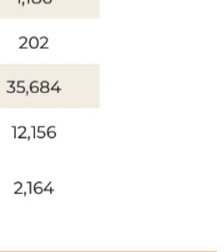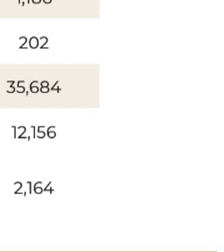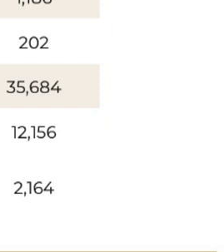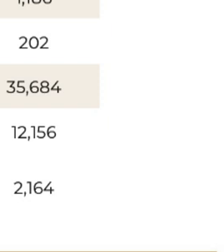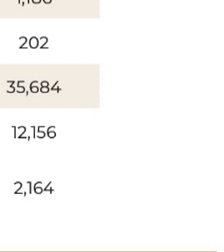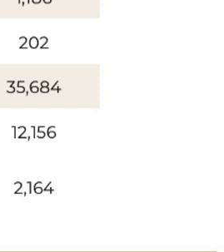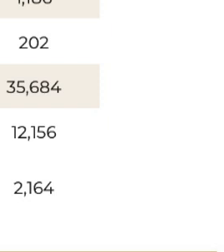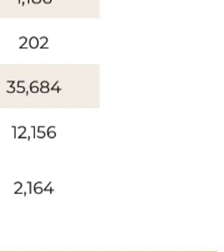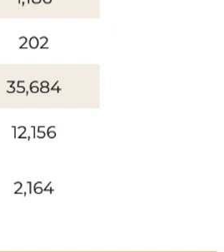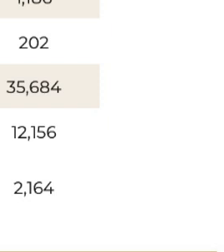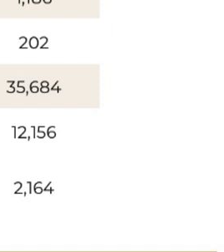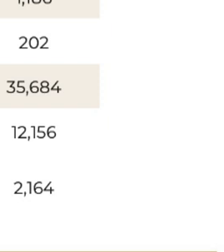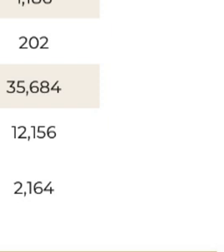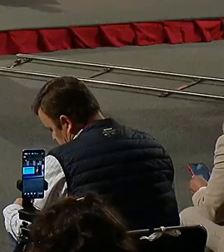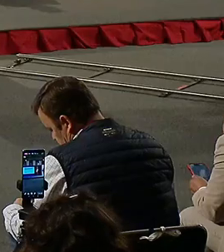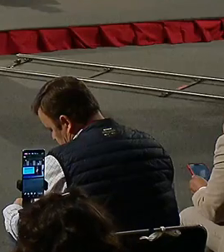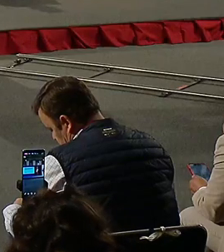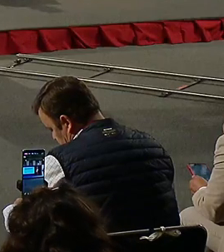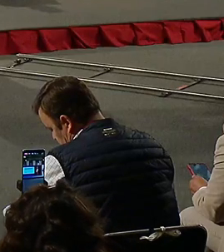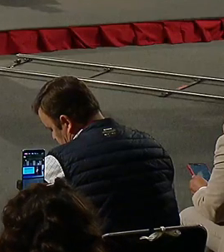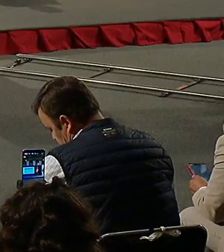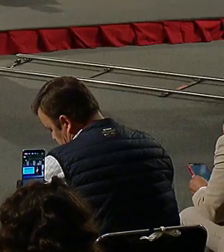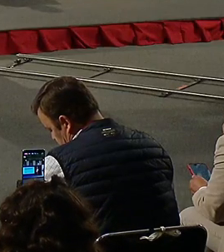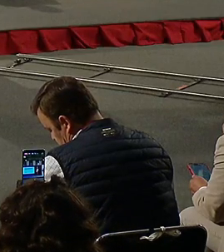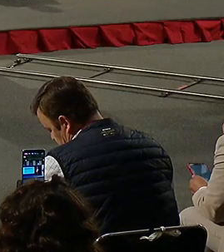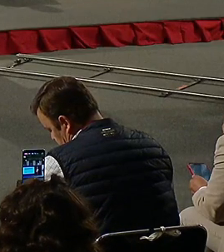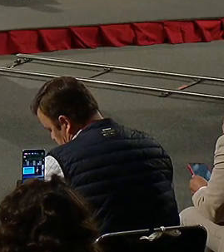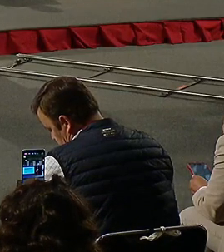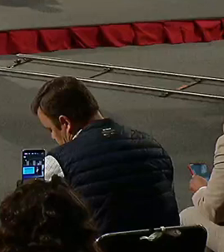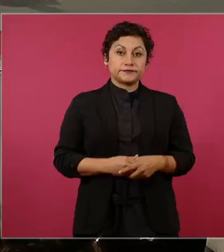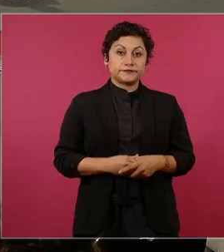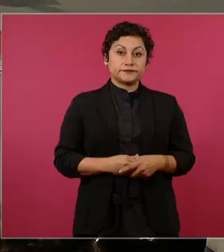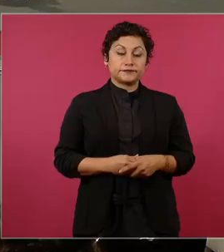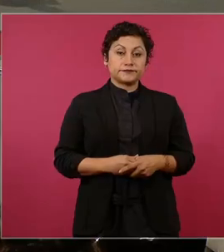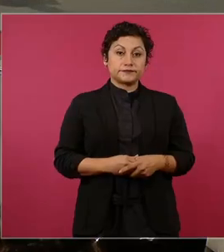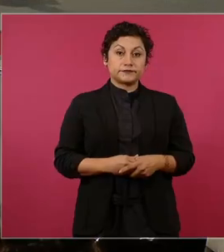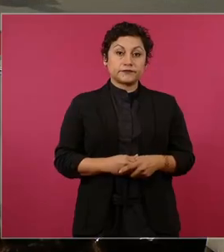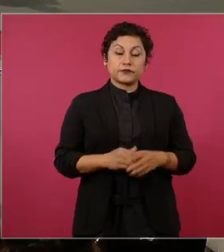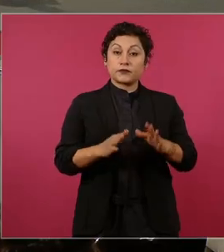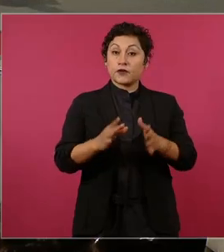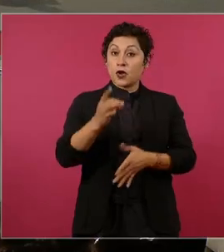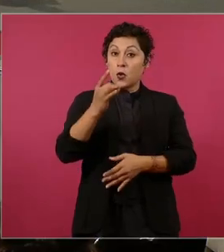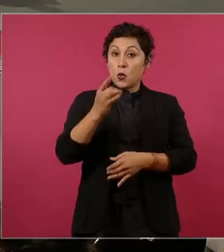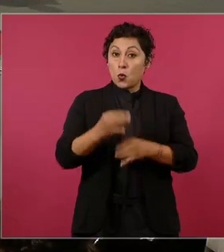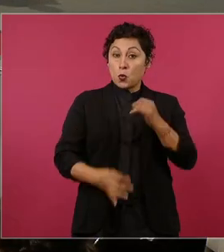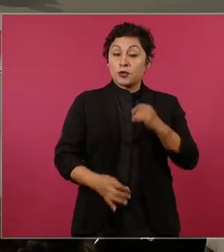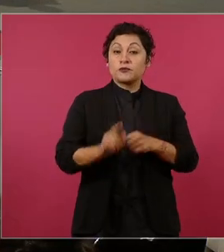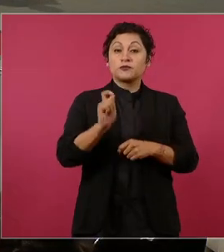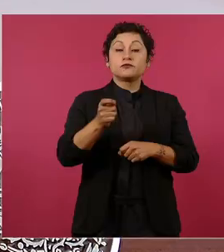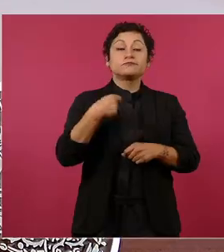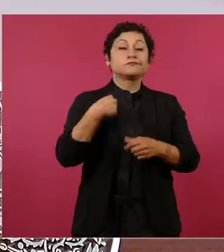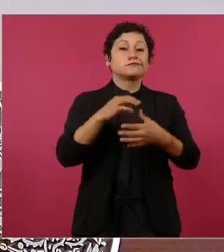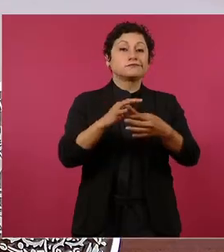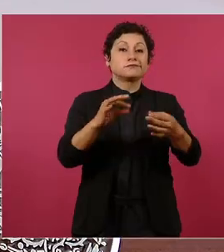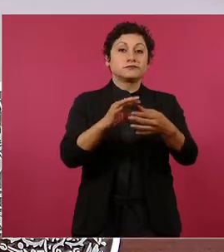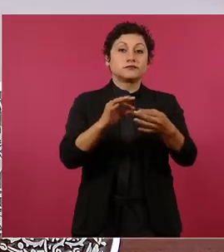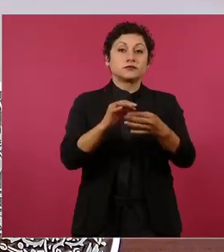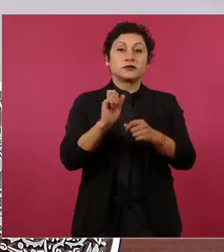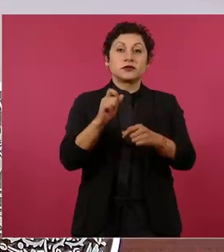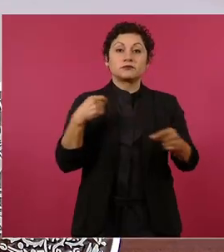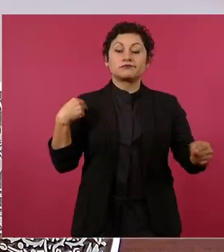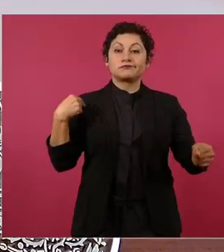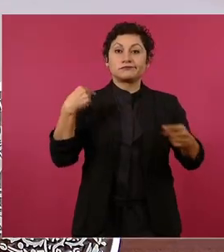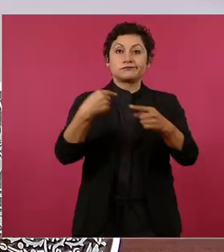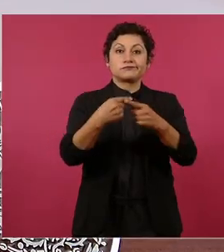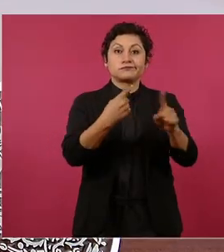educación financiera. También tenemos todos estos otros servicios. Solamente quiero destacar que ya van más de 48,000 chips